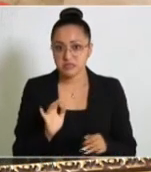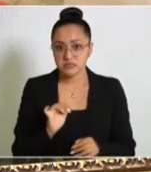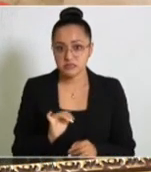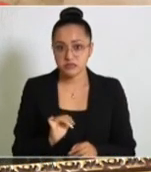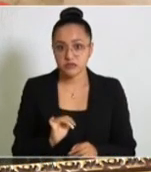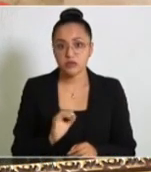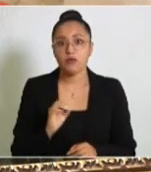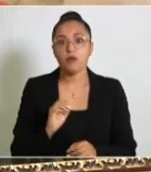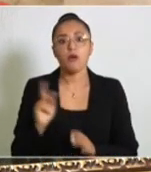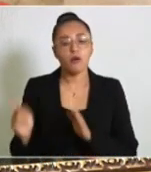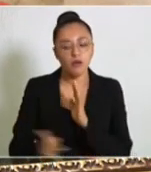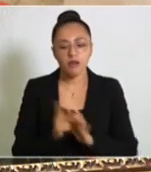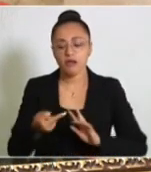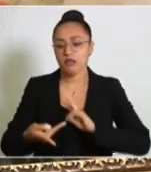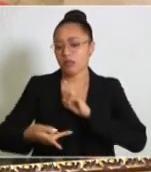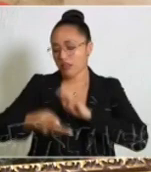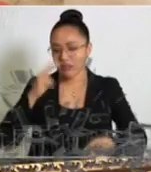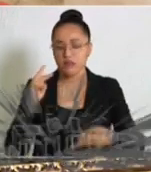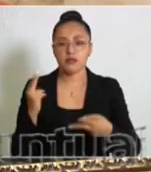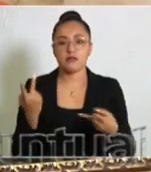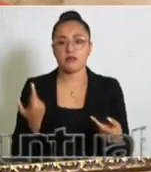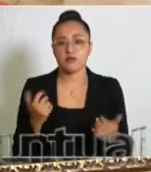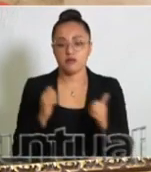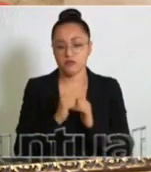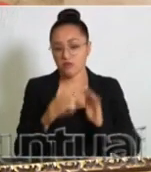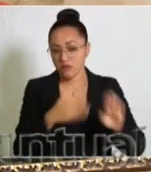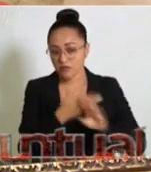¿O qué quieren, otra controversia constitucional?